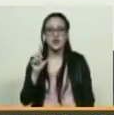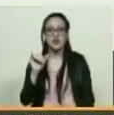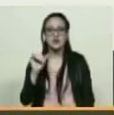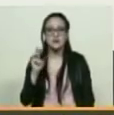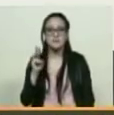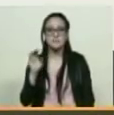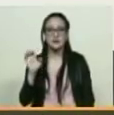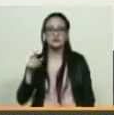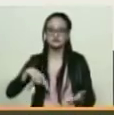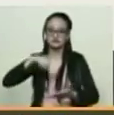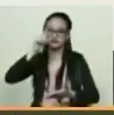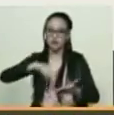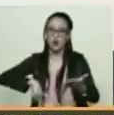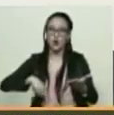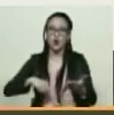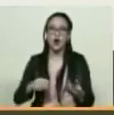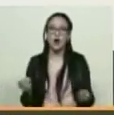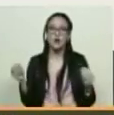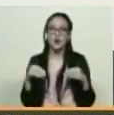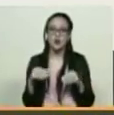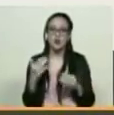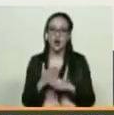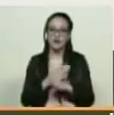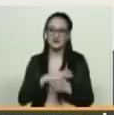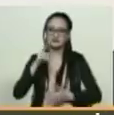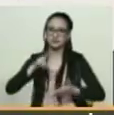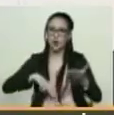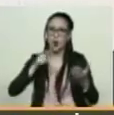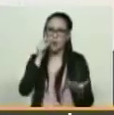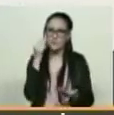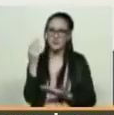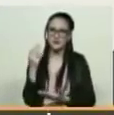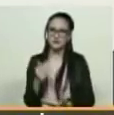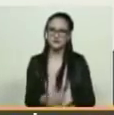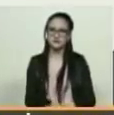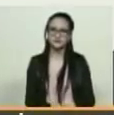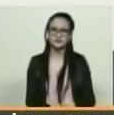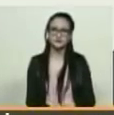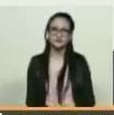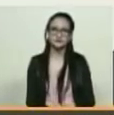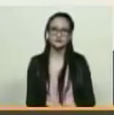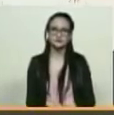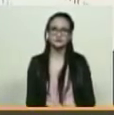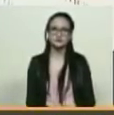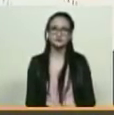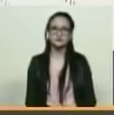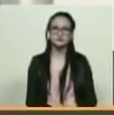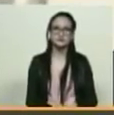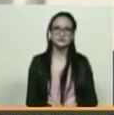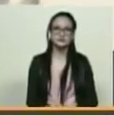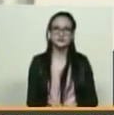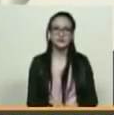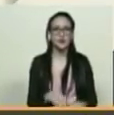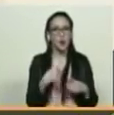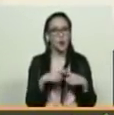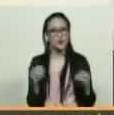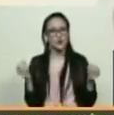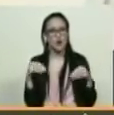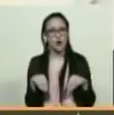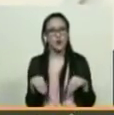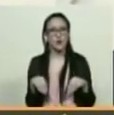rúbrica en el acuerdo que ya ha sido leído. Otro de los acuerdos que han sido alcanzados a través de este